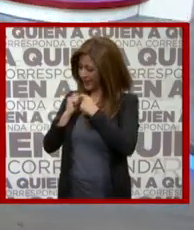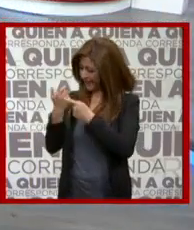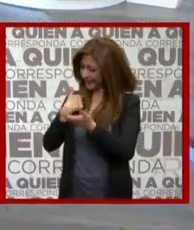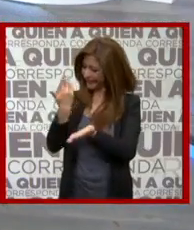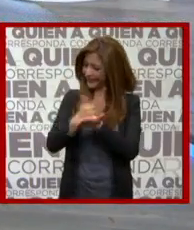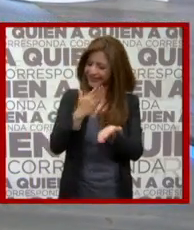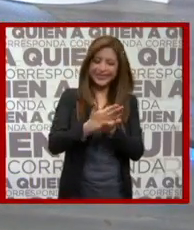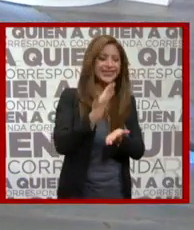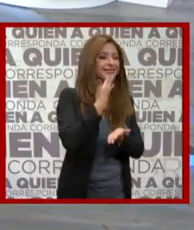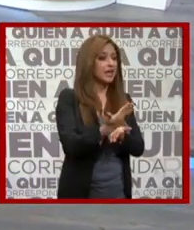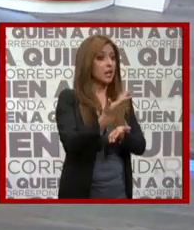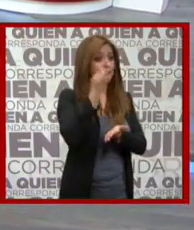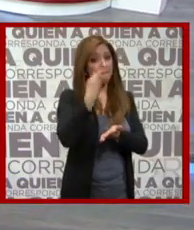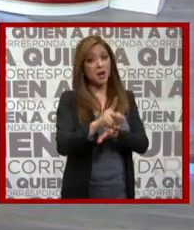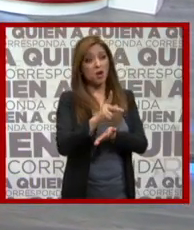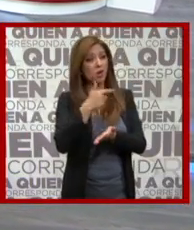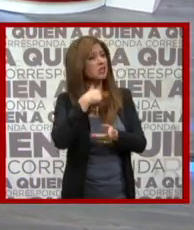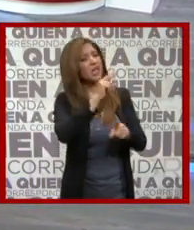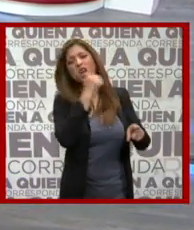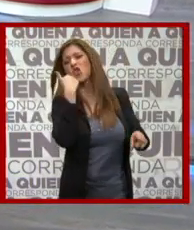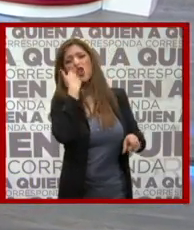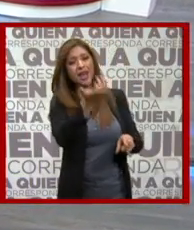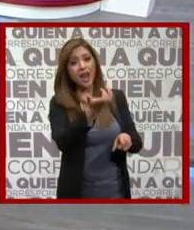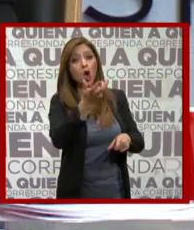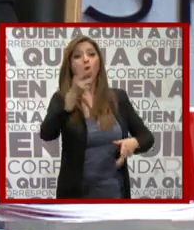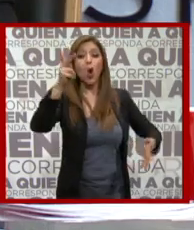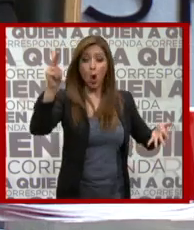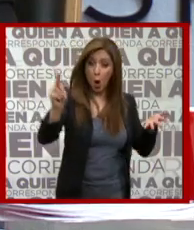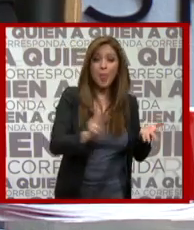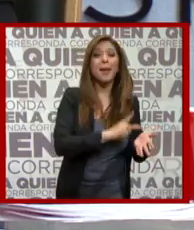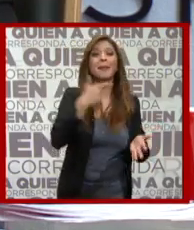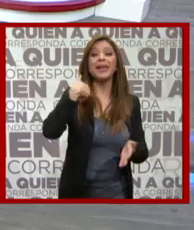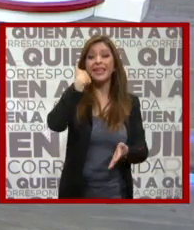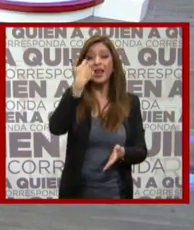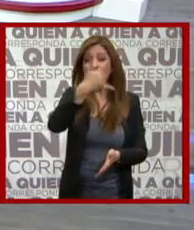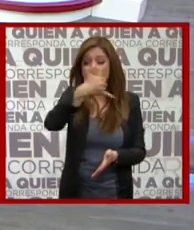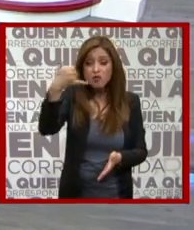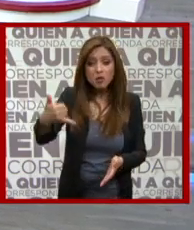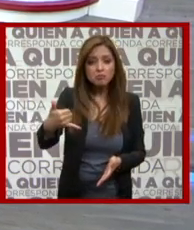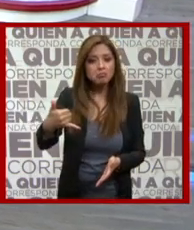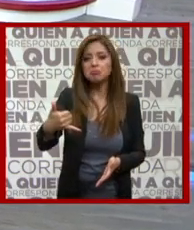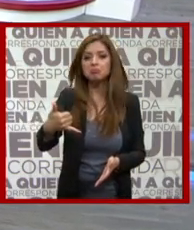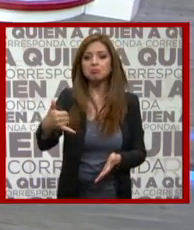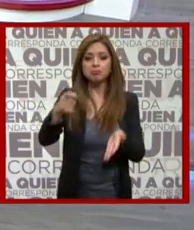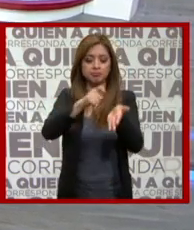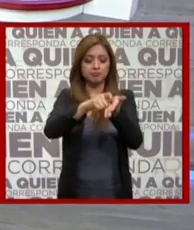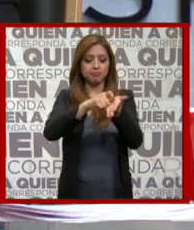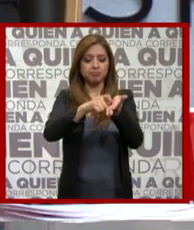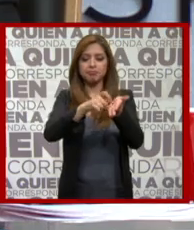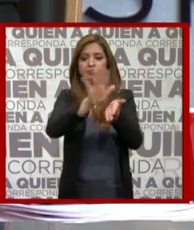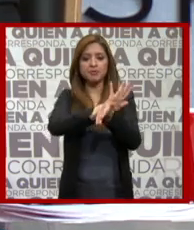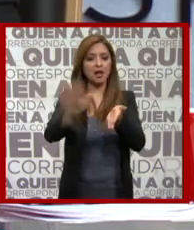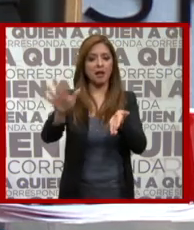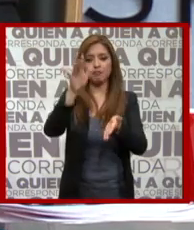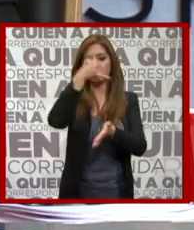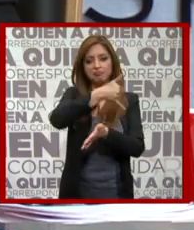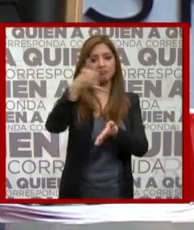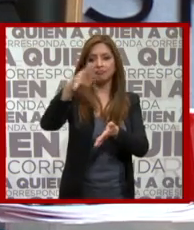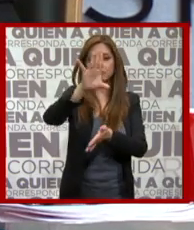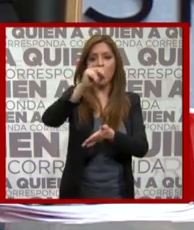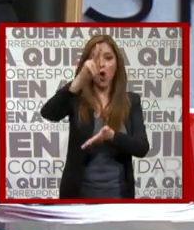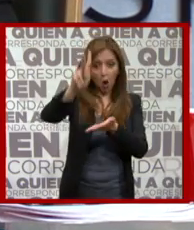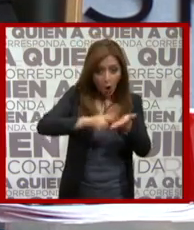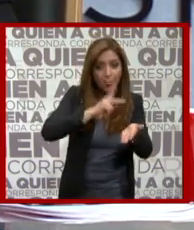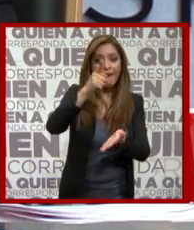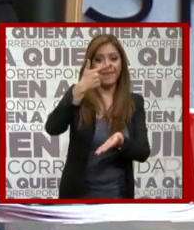quiere porque era X o Z, ya no puedes volver a pedir otro. Jamás en la vida, ¿eh? Jamás en la vida quedas como vetado del Infonavit. No vetado, pero sí, la oportunidad